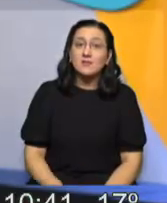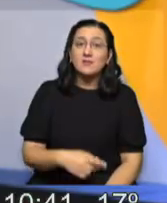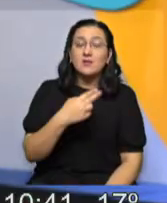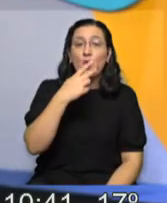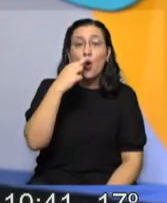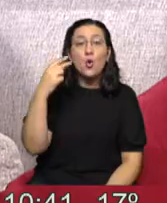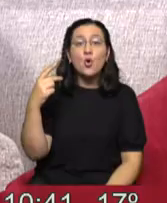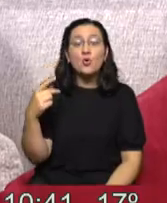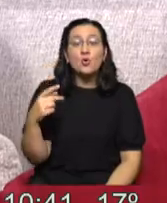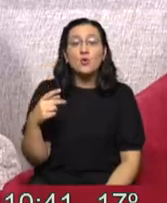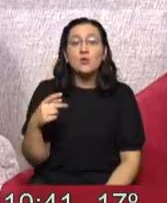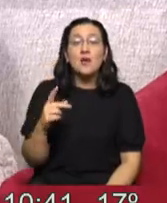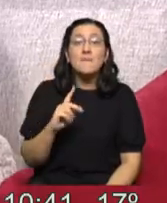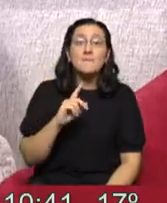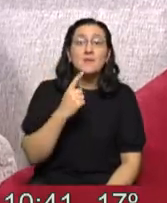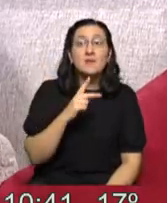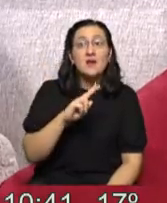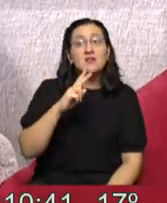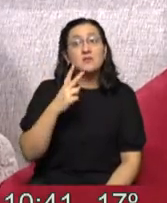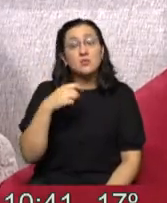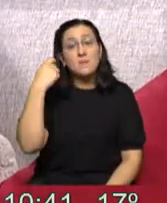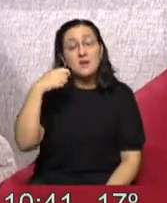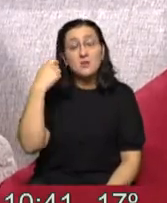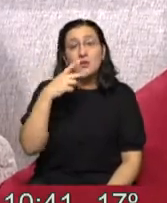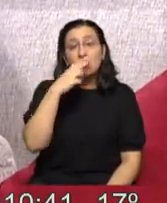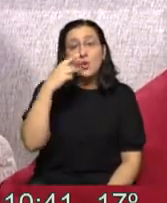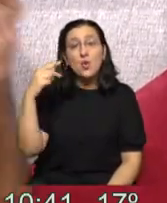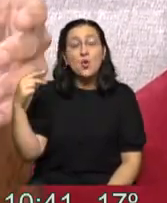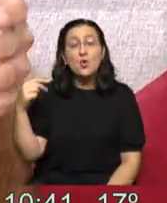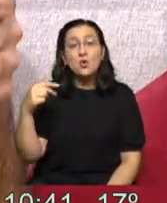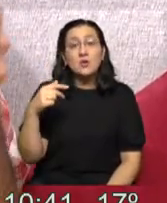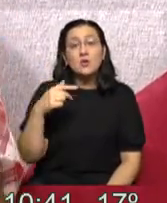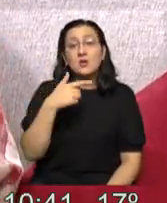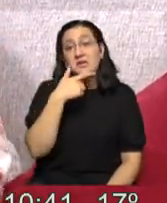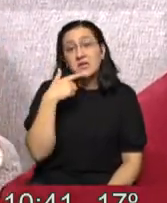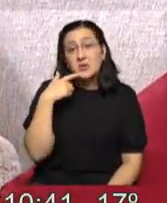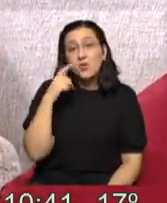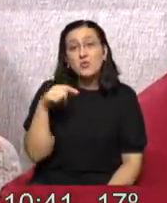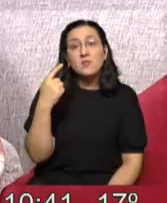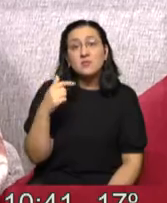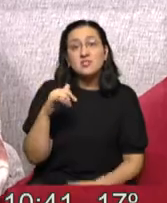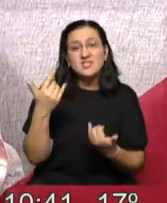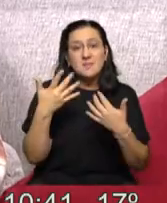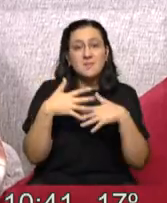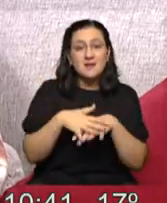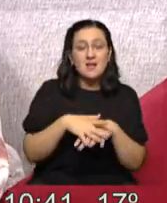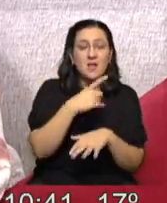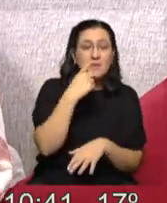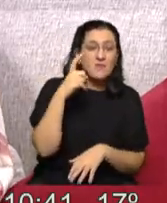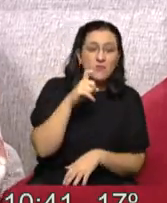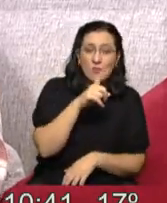decís. Cuando va a la primera, la segunda, la tercera, sí. En la cuarta, segunda pasada, ya se mezcla el